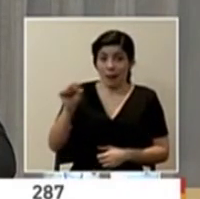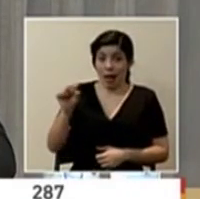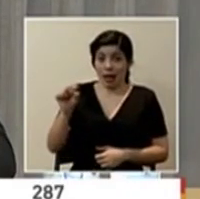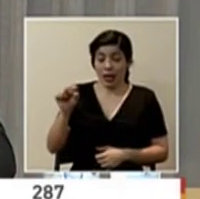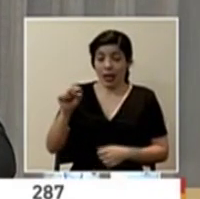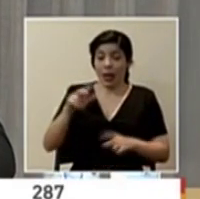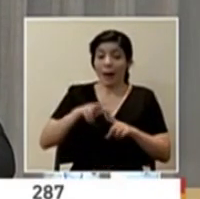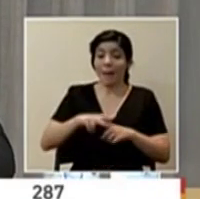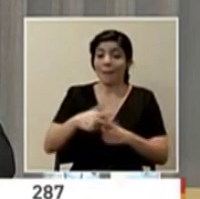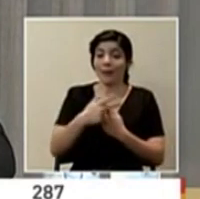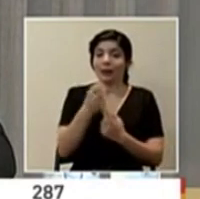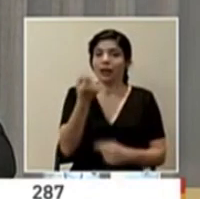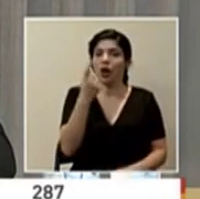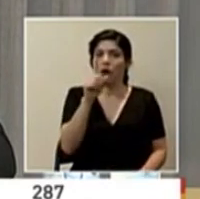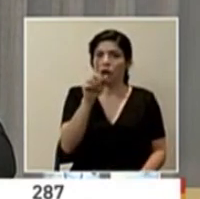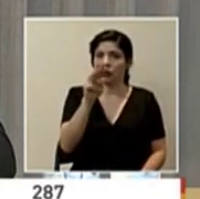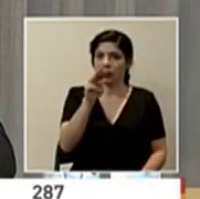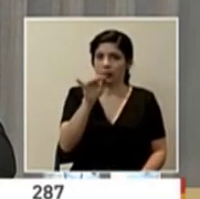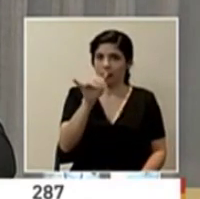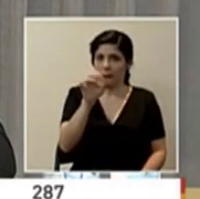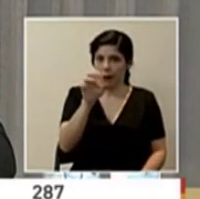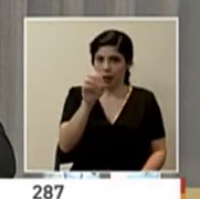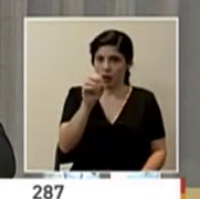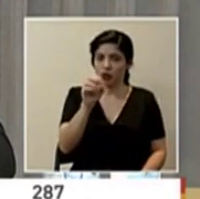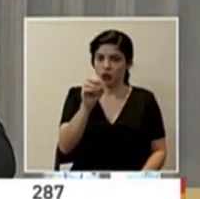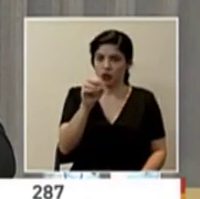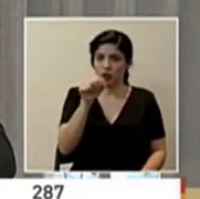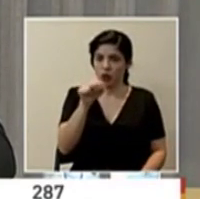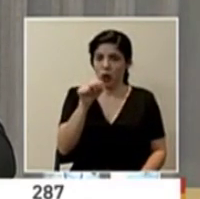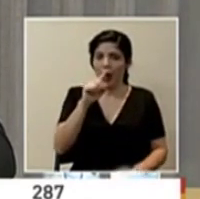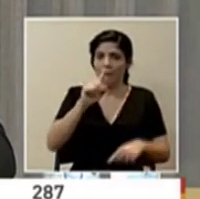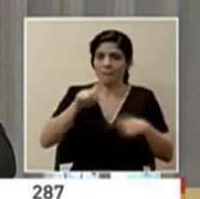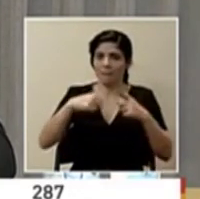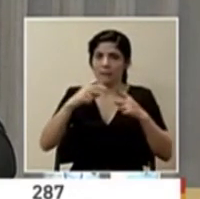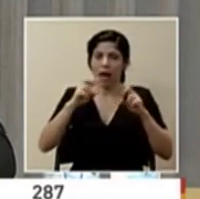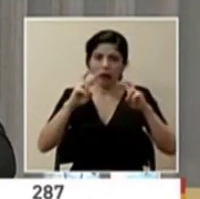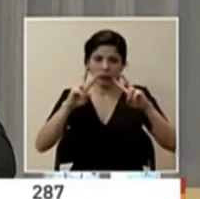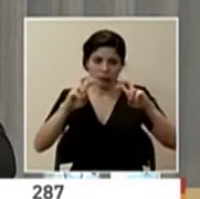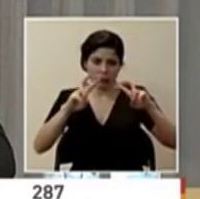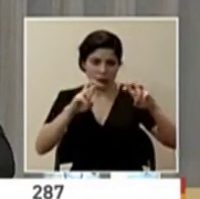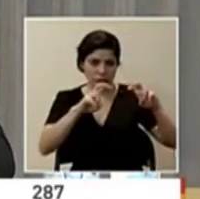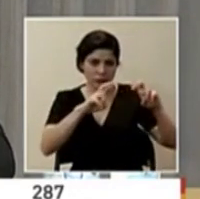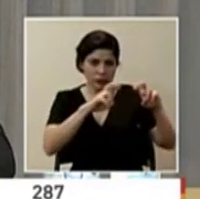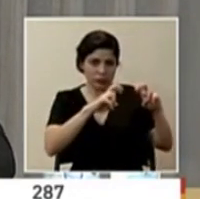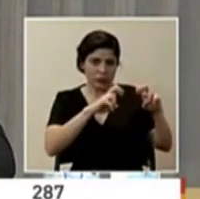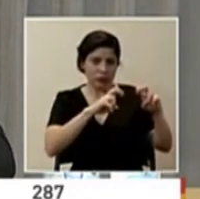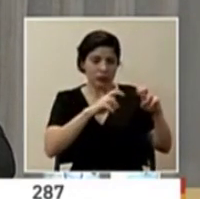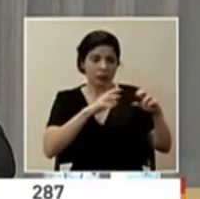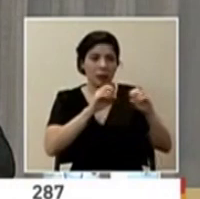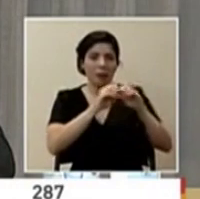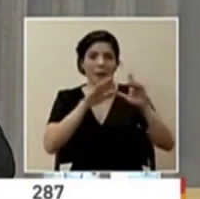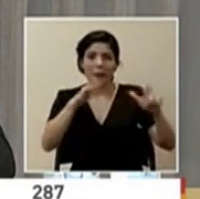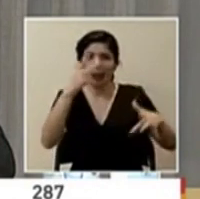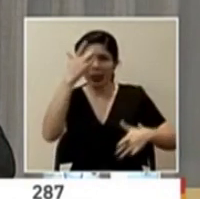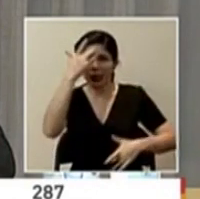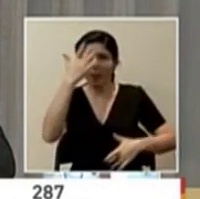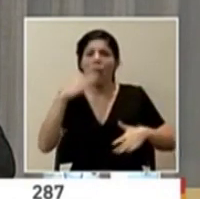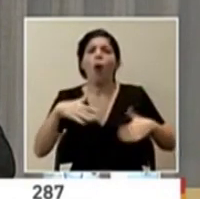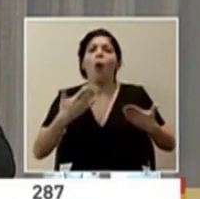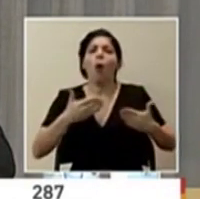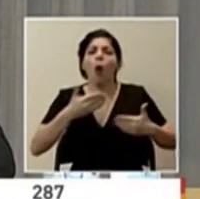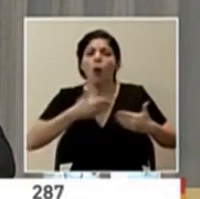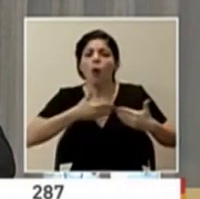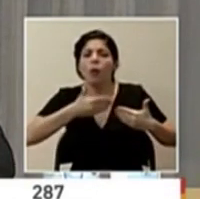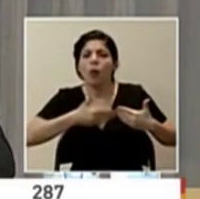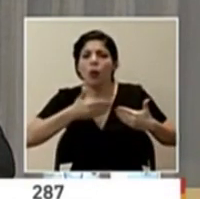inicia el 11 de mayo, se hará una revisión del avance de la pandemia en el país y